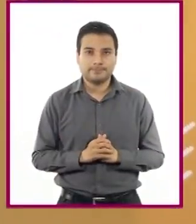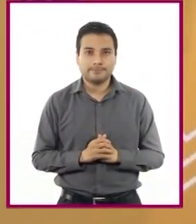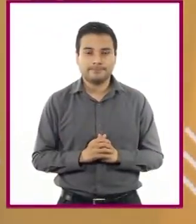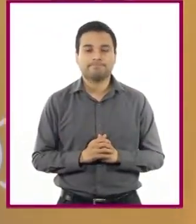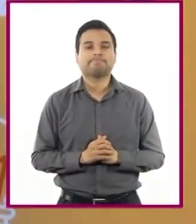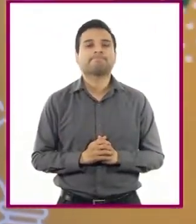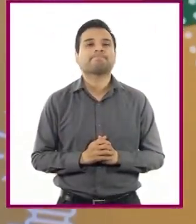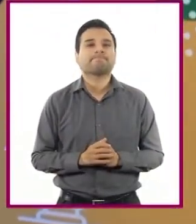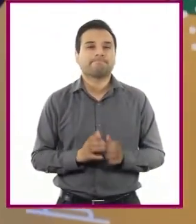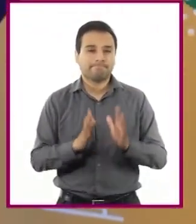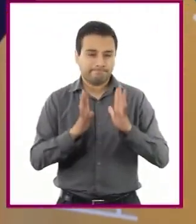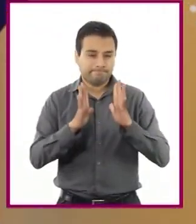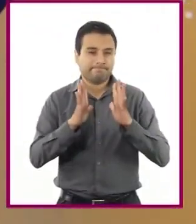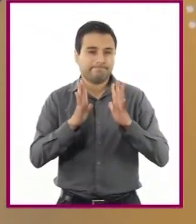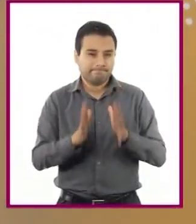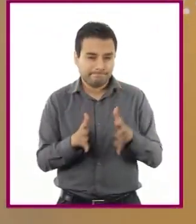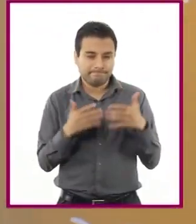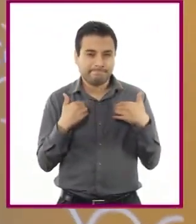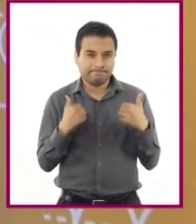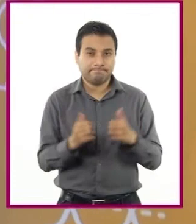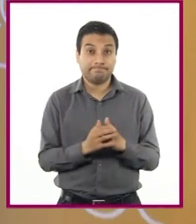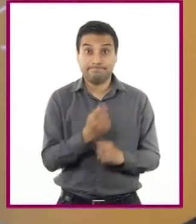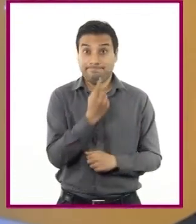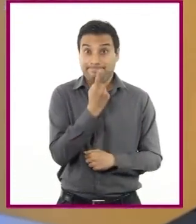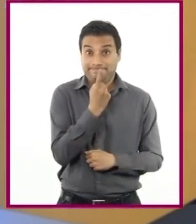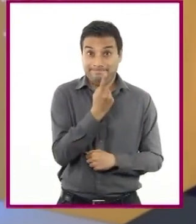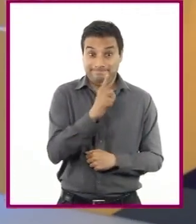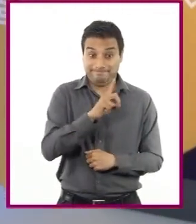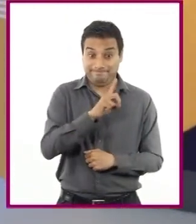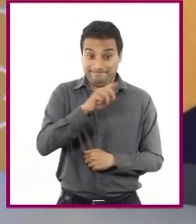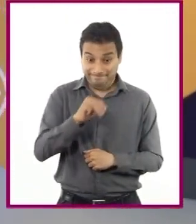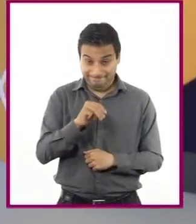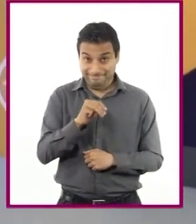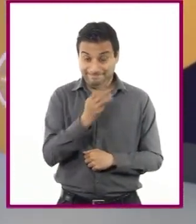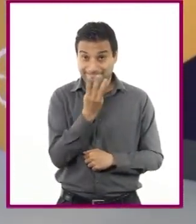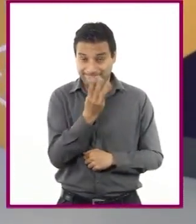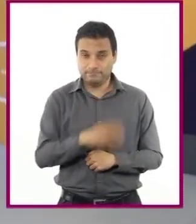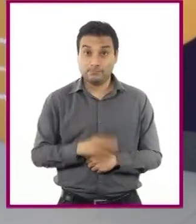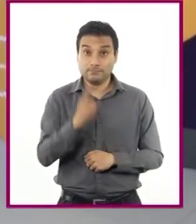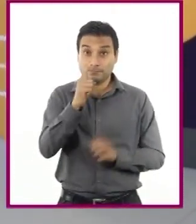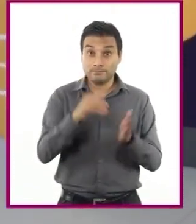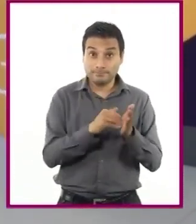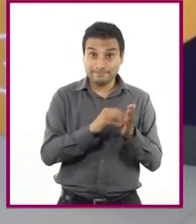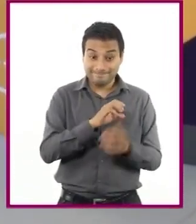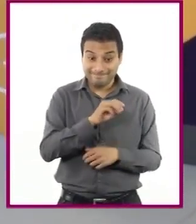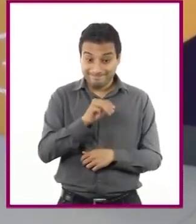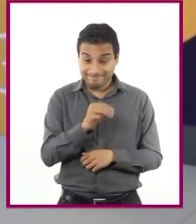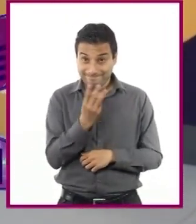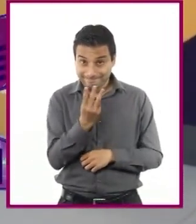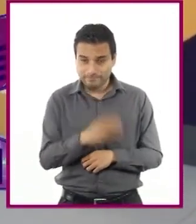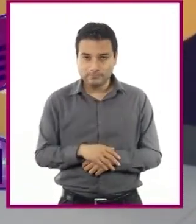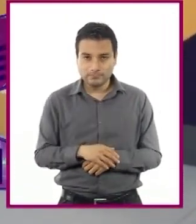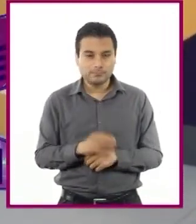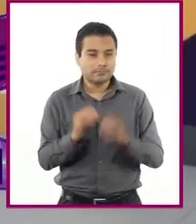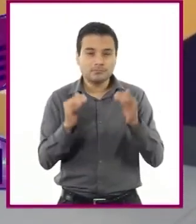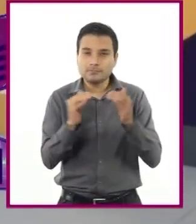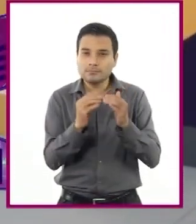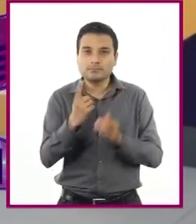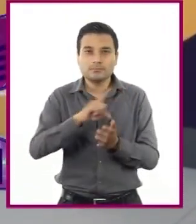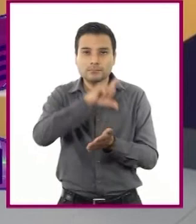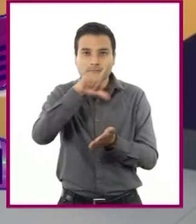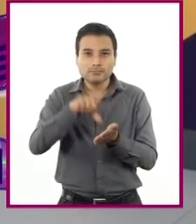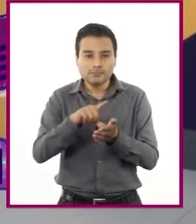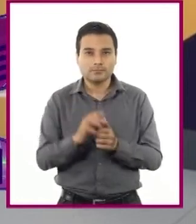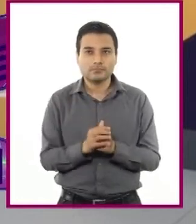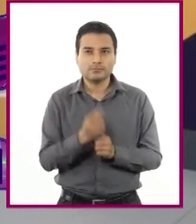Hemos encontrado que 1 decímetro cúbico o 1000 centímetros cúbicos equivalen a 1 litro. ¿Cuántos litros